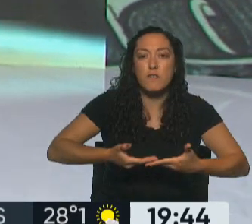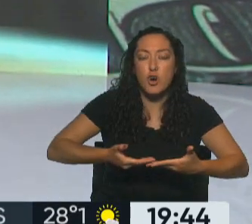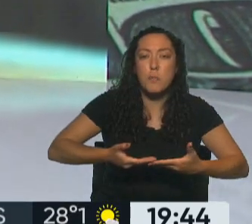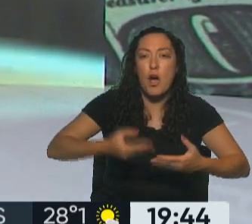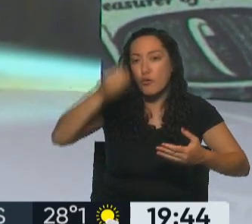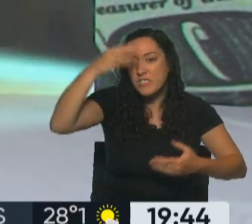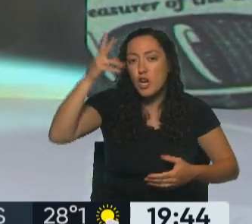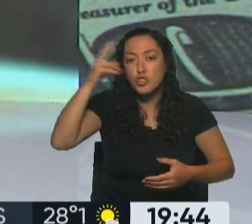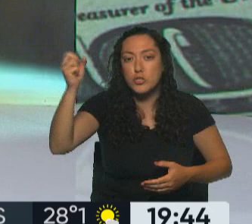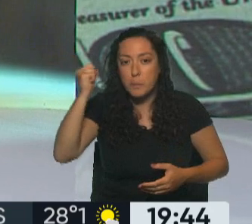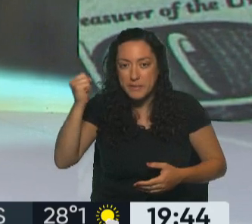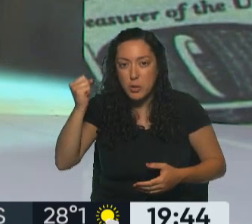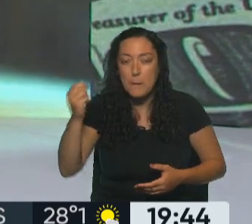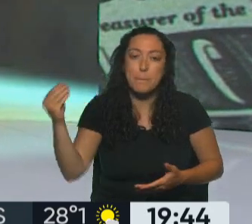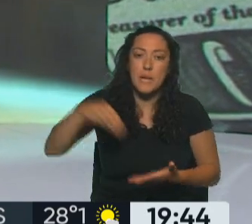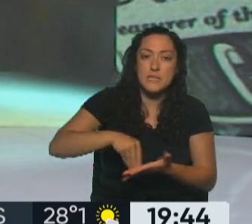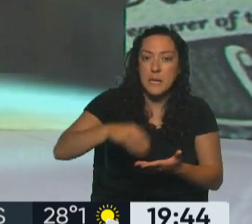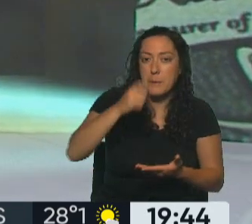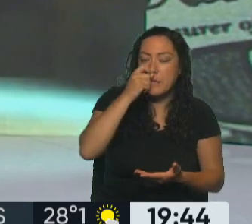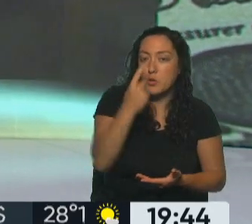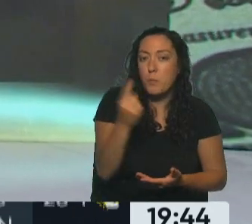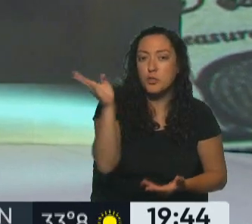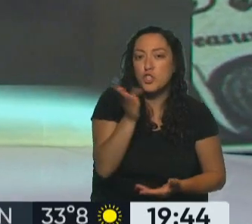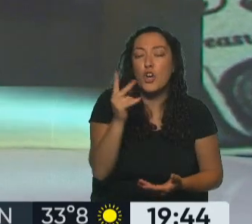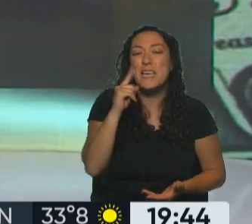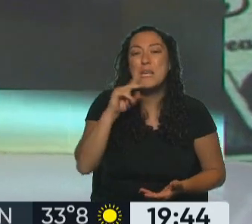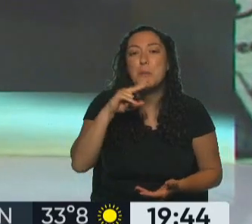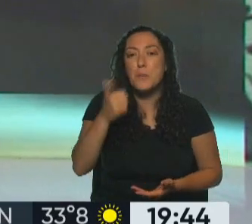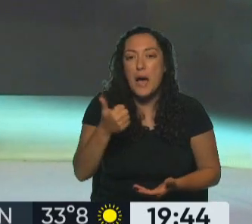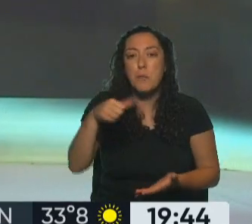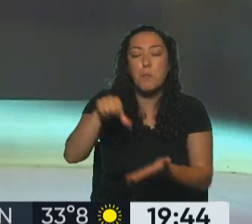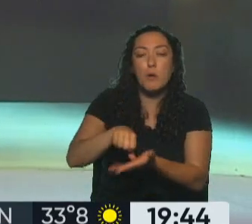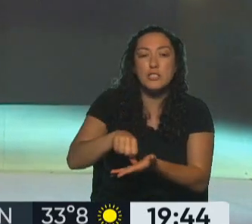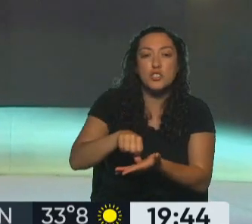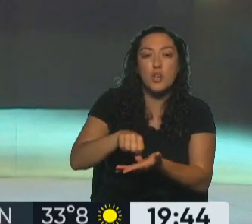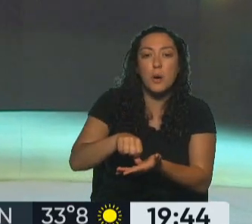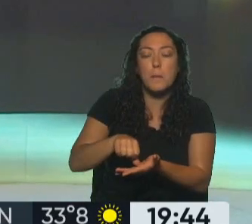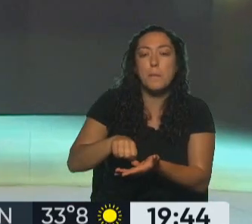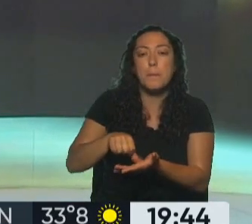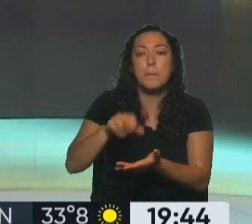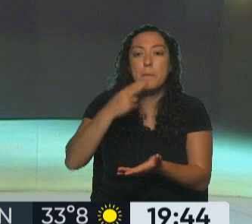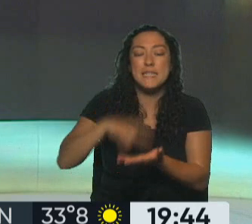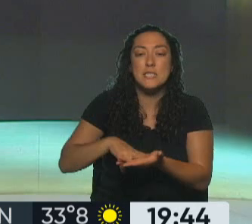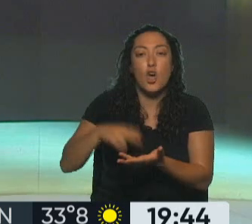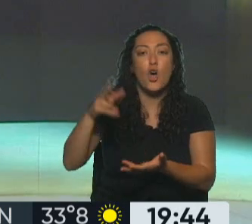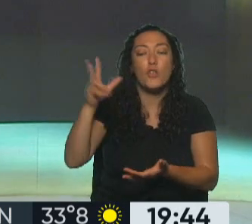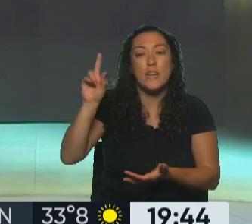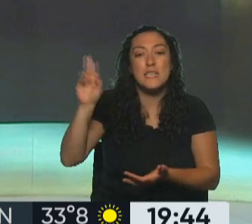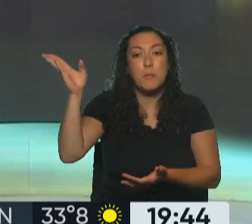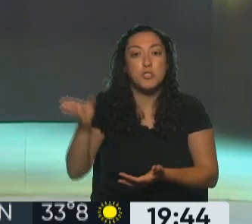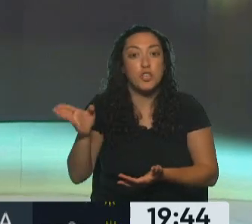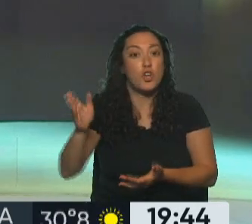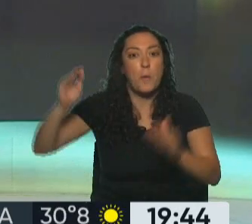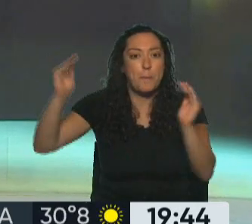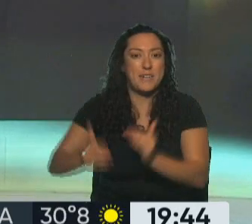800, se le agrega IVA 21% y el impuesto país, en vez del 30, el 8%. Ahí baja el costo que